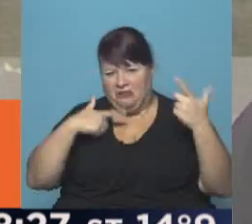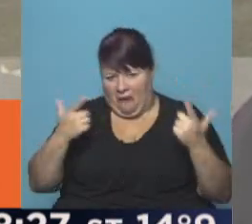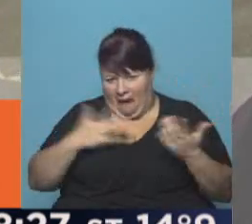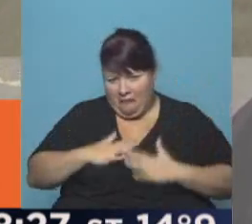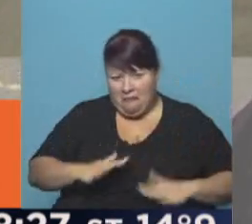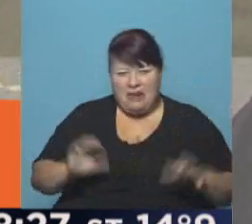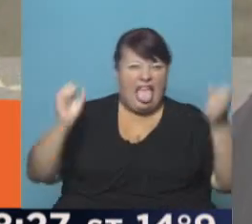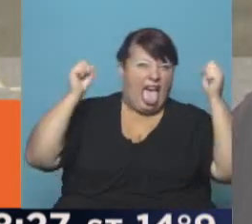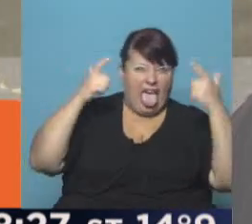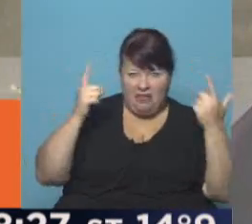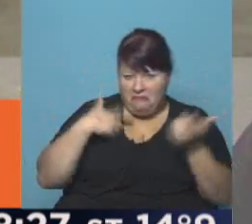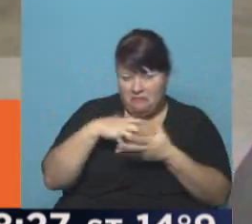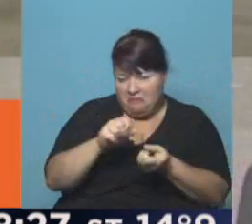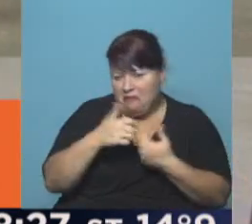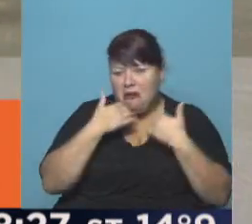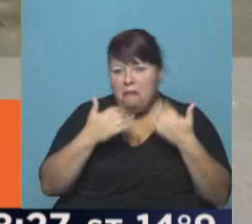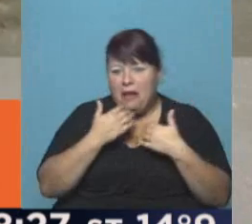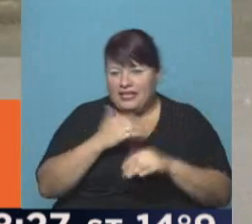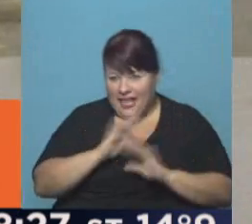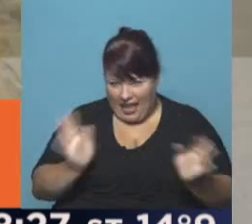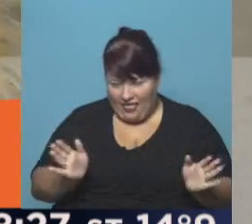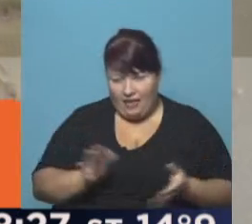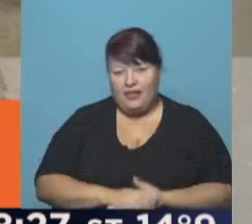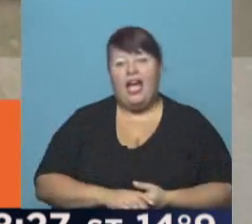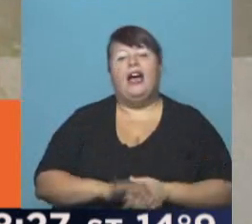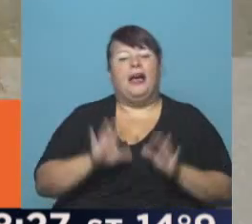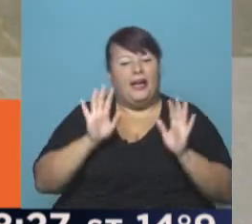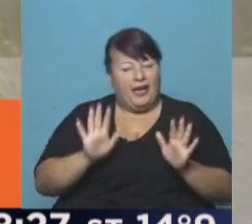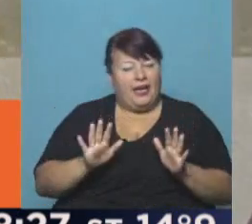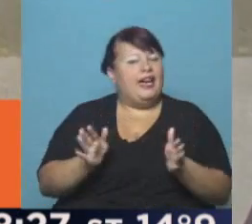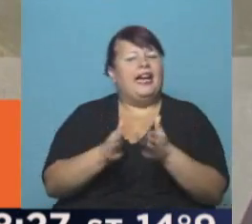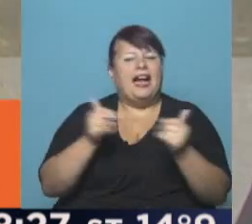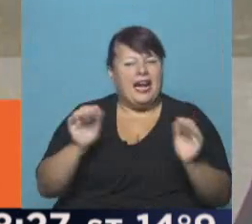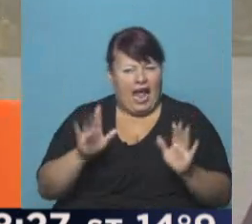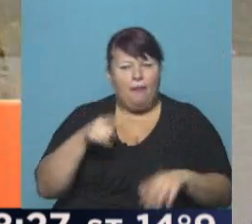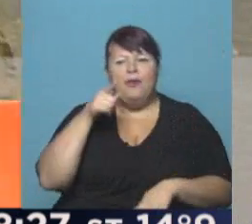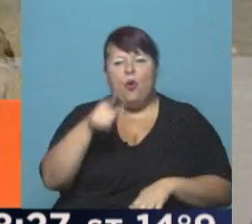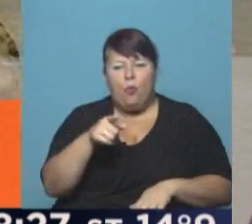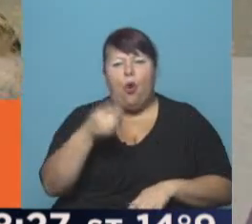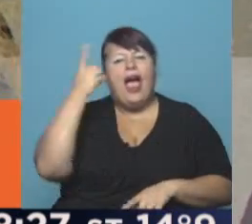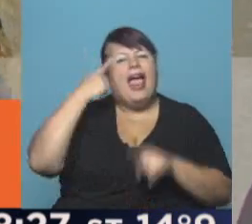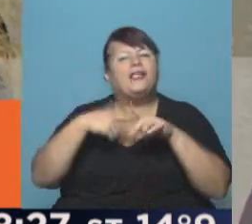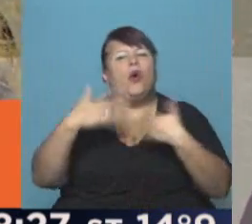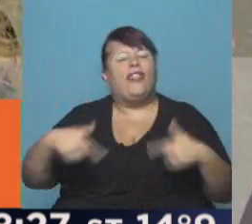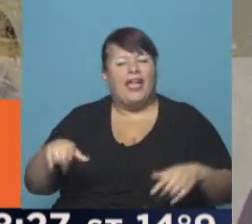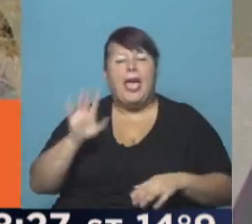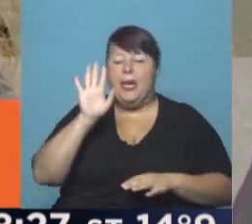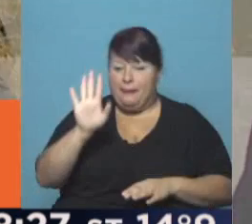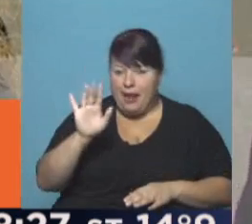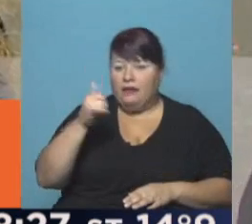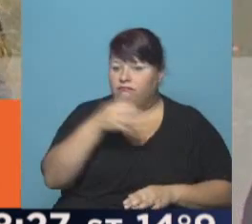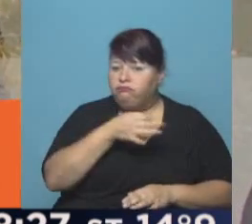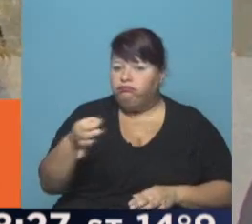nervios, el estrés, y no pasaba absolutamente nada. A ver, rápidamente, vos, ¿con qué jugabas? Mira,